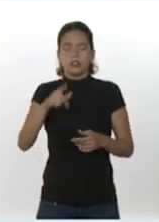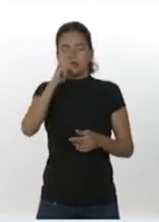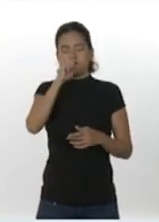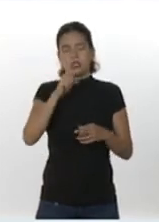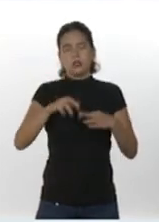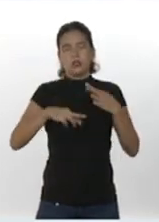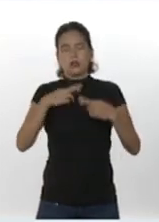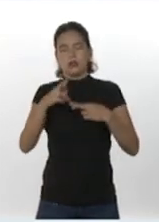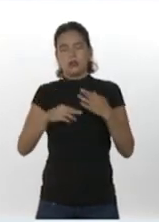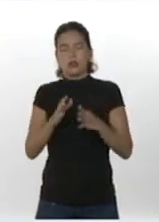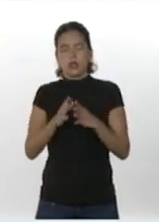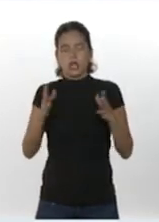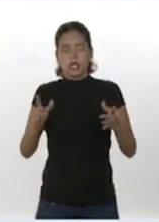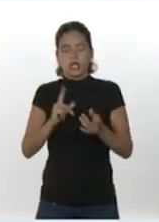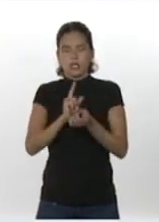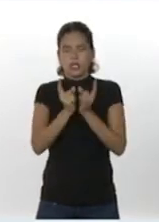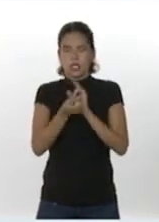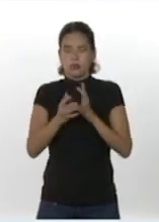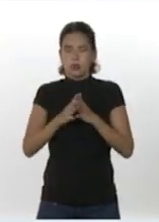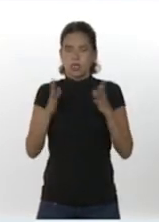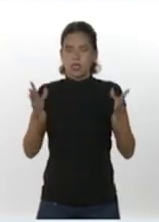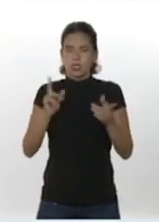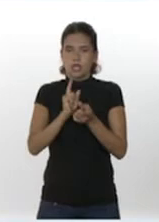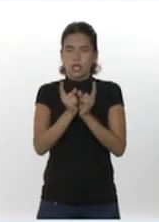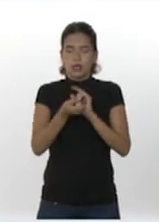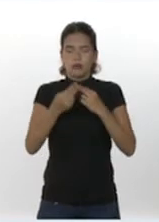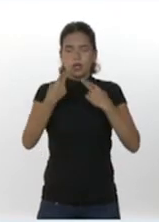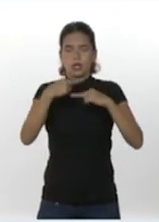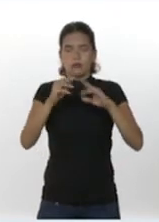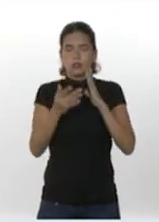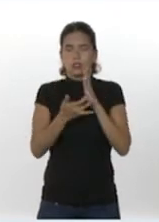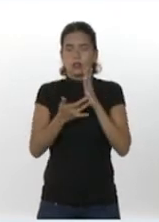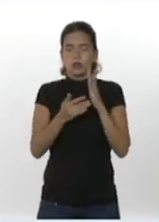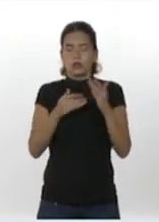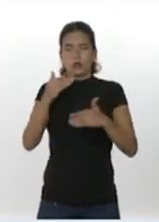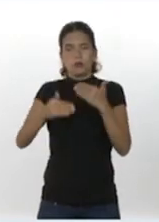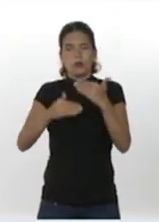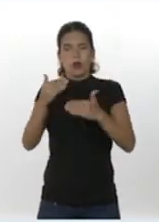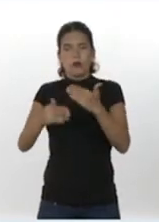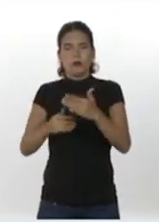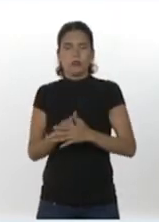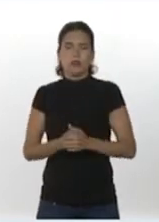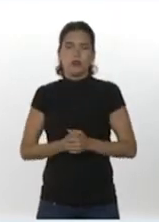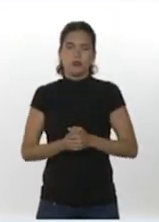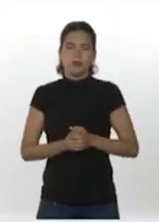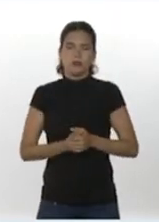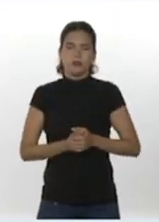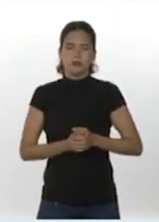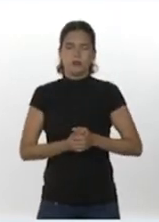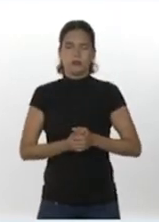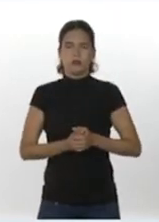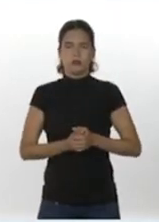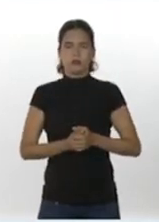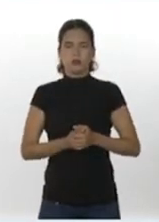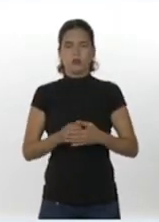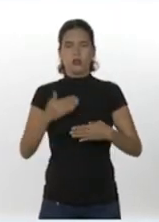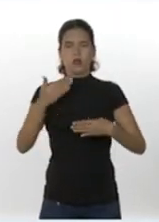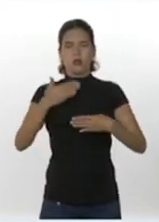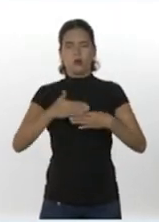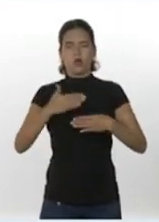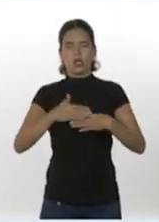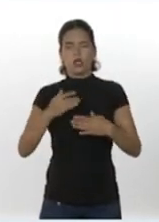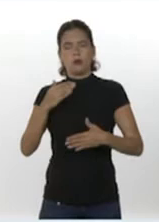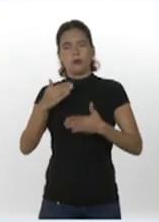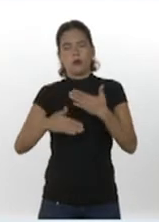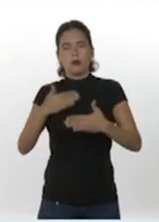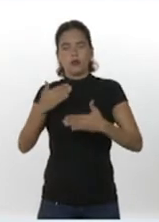revolución grandes cambios, sobre todo grandes cambios a nivel tecnológico. Hemos avanzado pese a los bloqueos, hemos avanzado